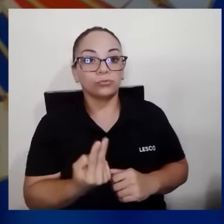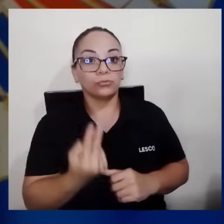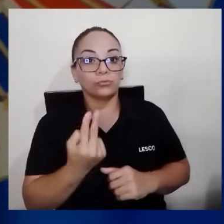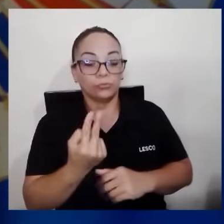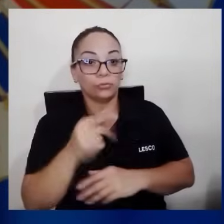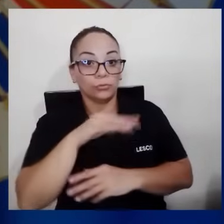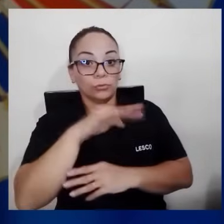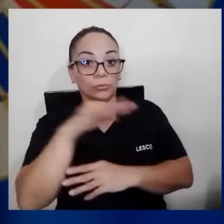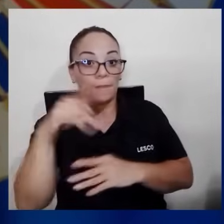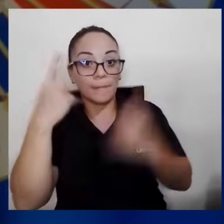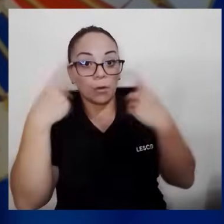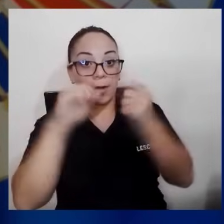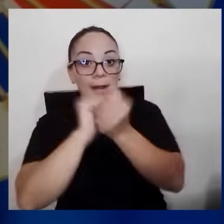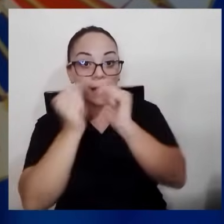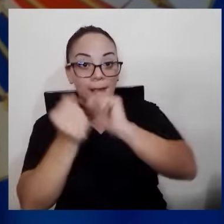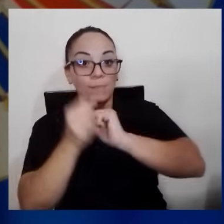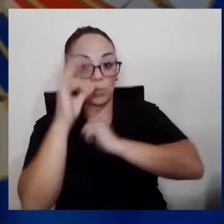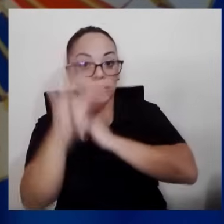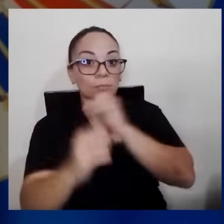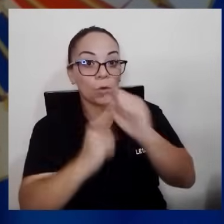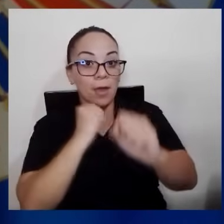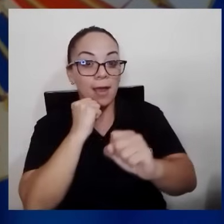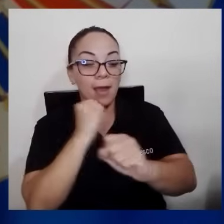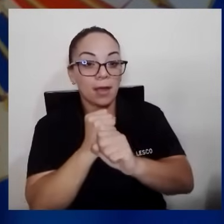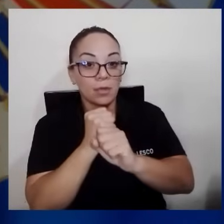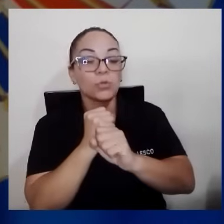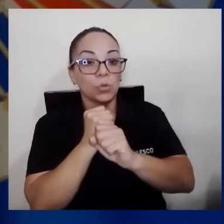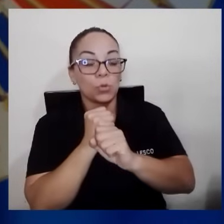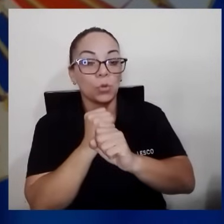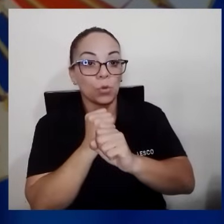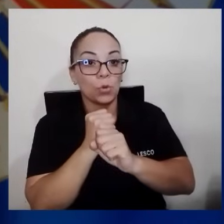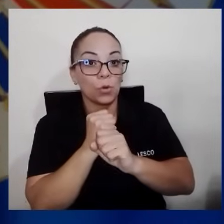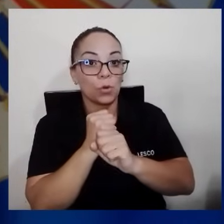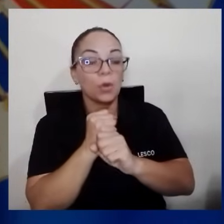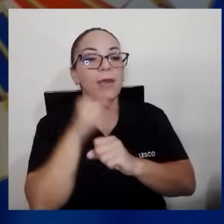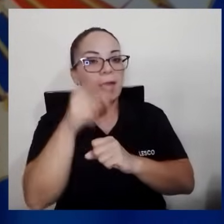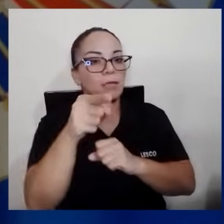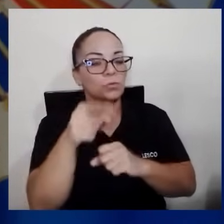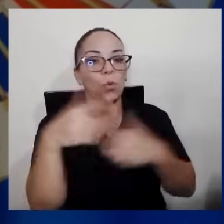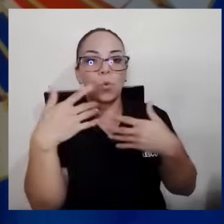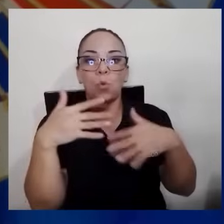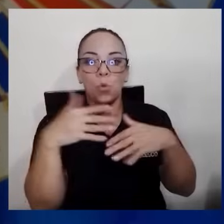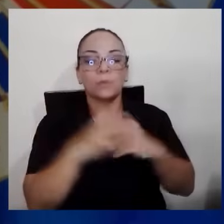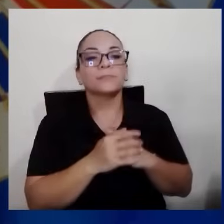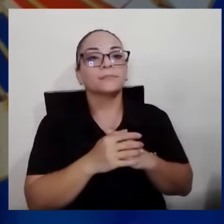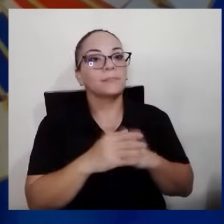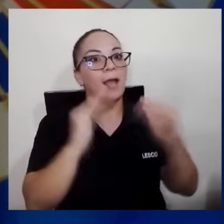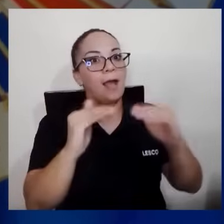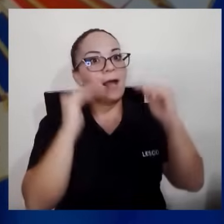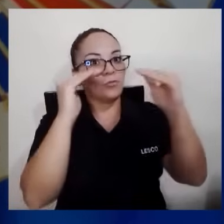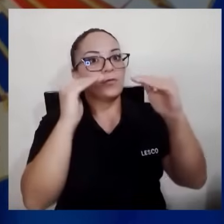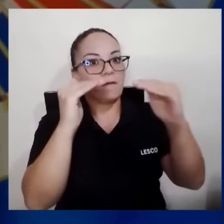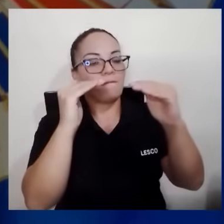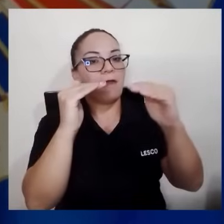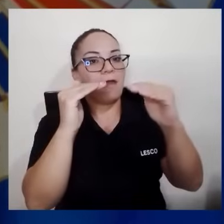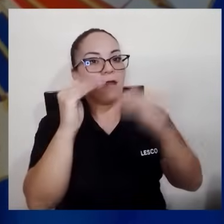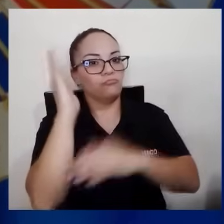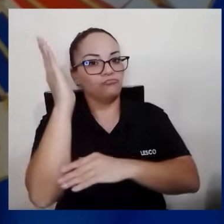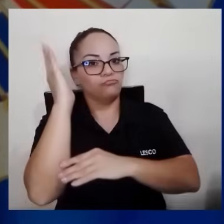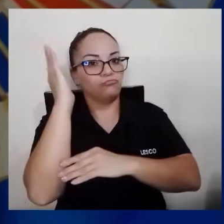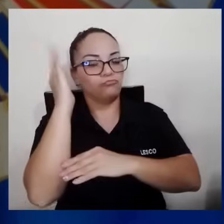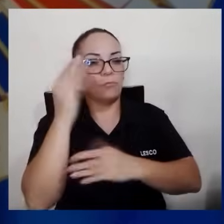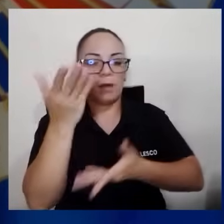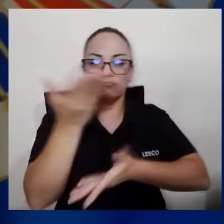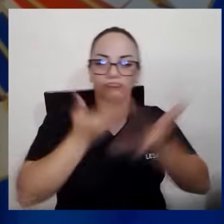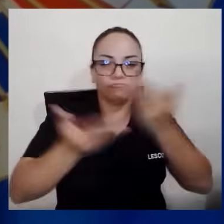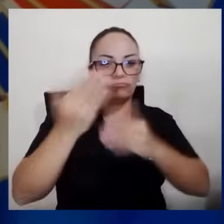próximo año este va a ser un evento de alto nivel para intercambiar conocimientos y experiencias a favor